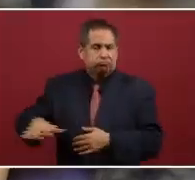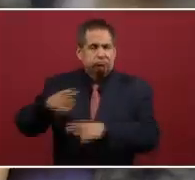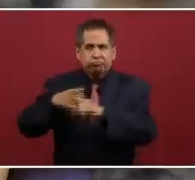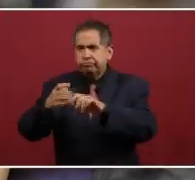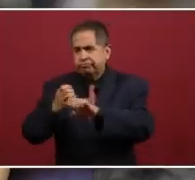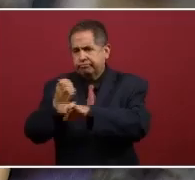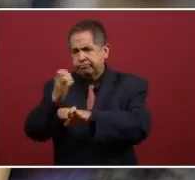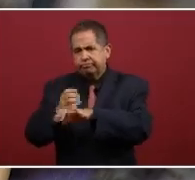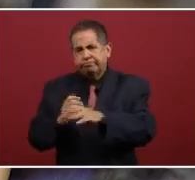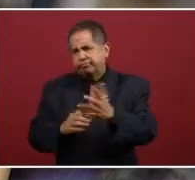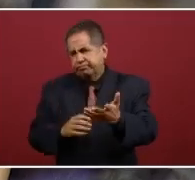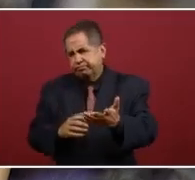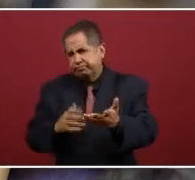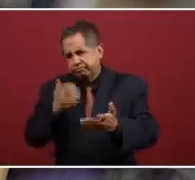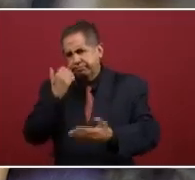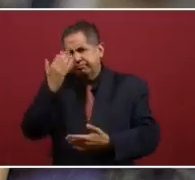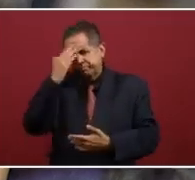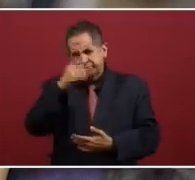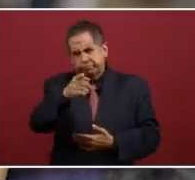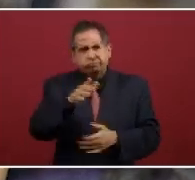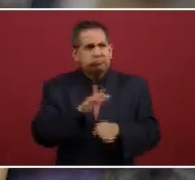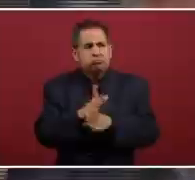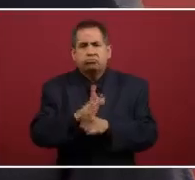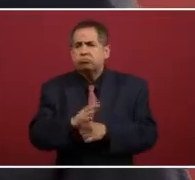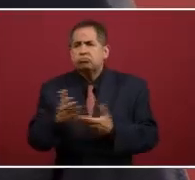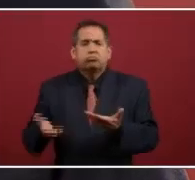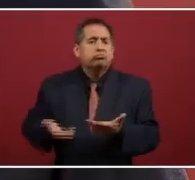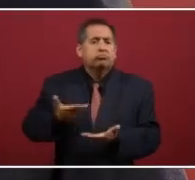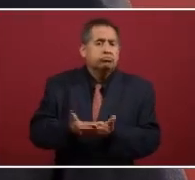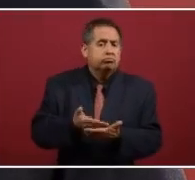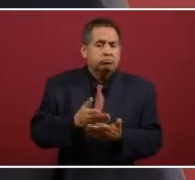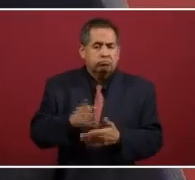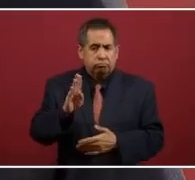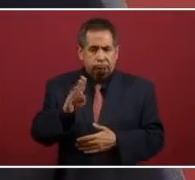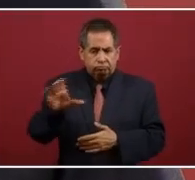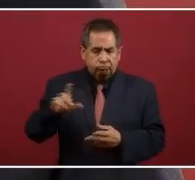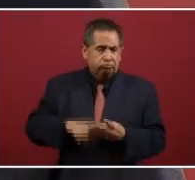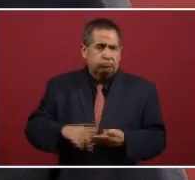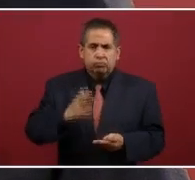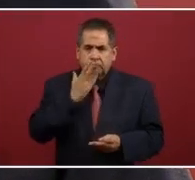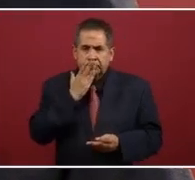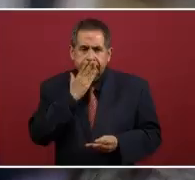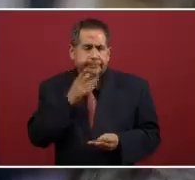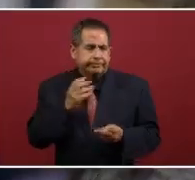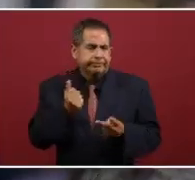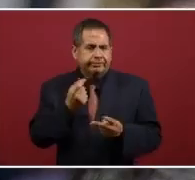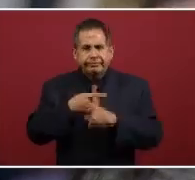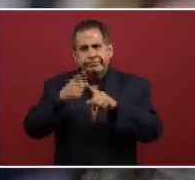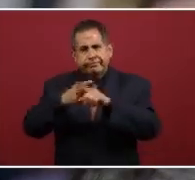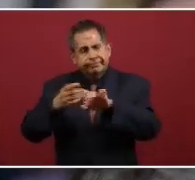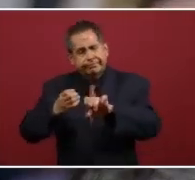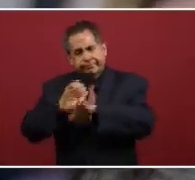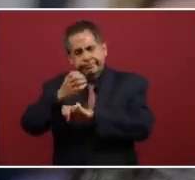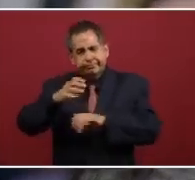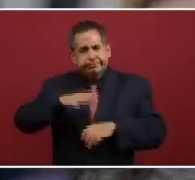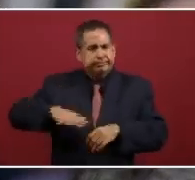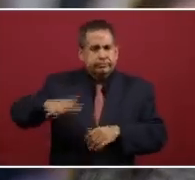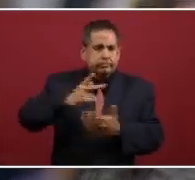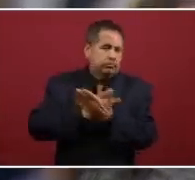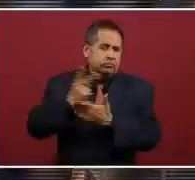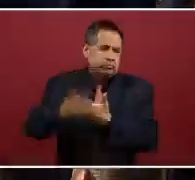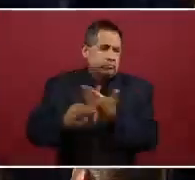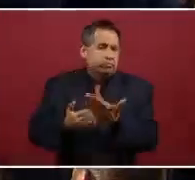estados. Nos gustaría saber si han recibido ya propuestas de Baja California, de Sonora y de otros estados de estos